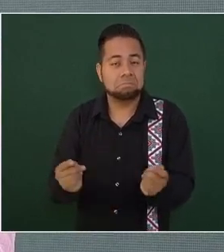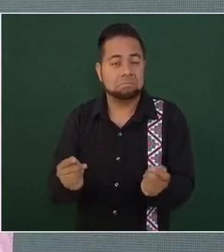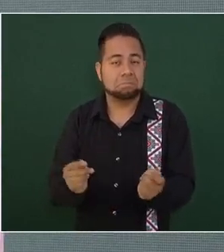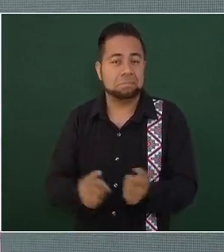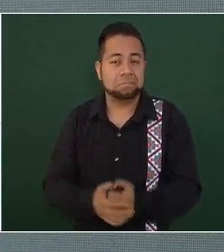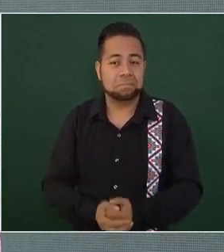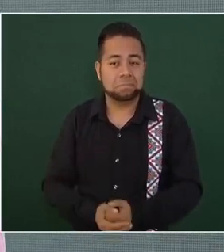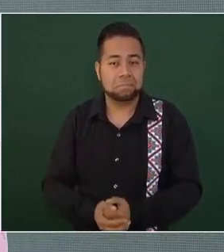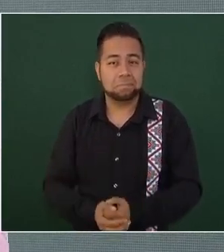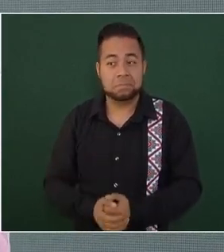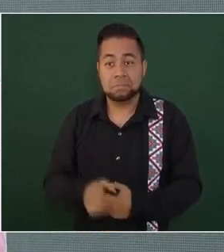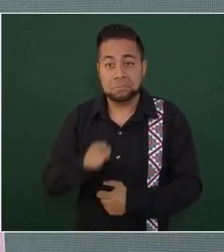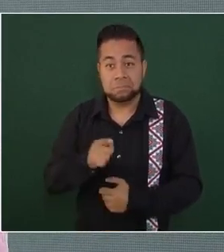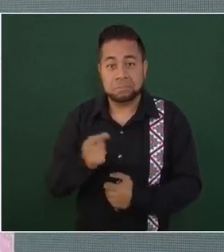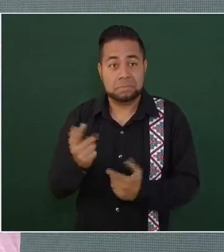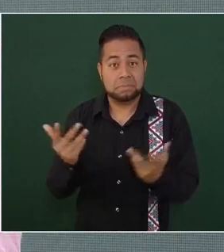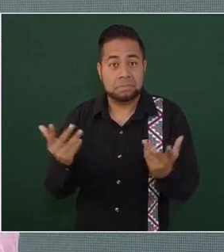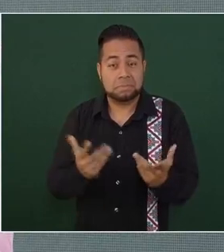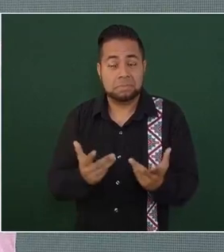vendiendo